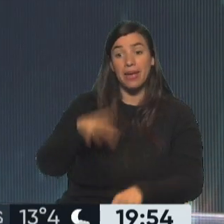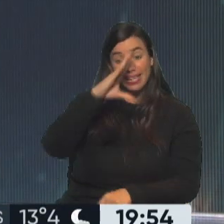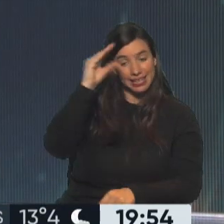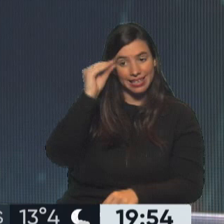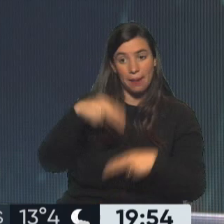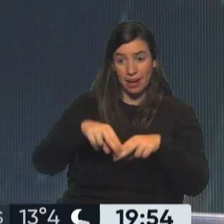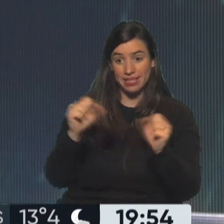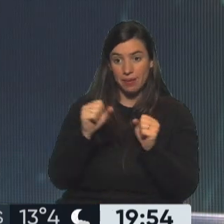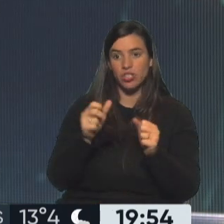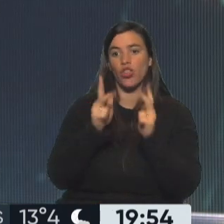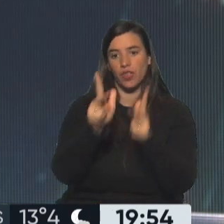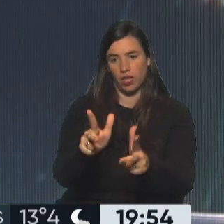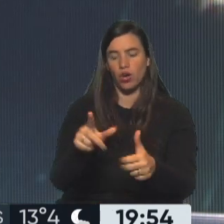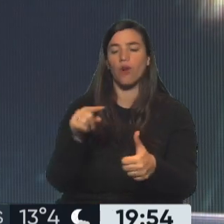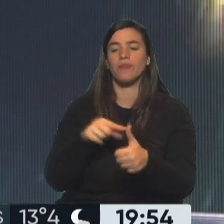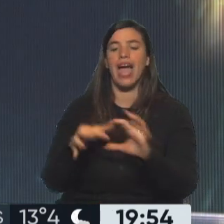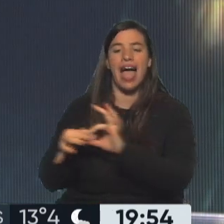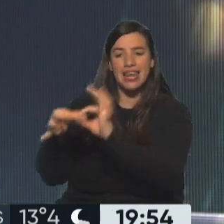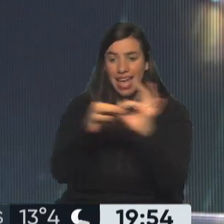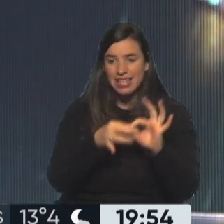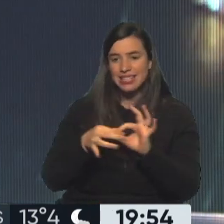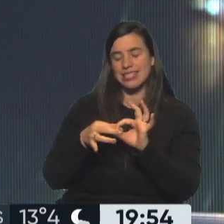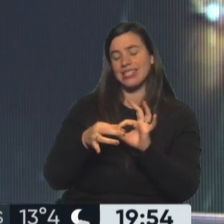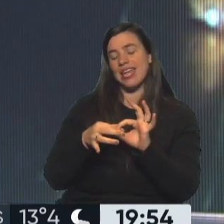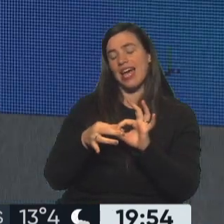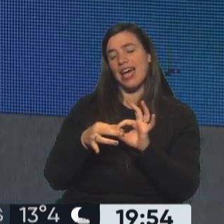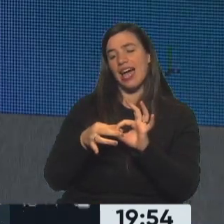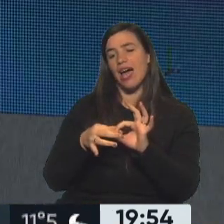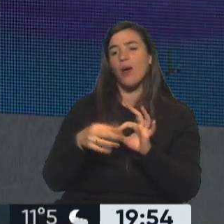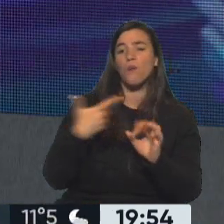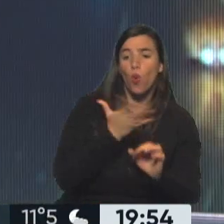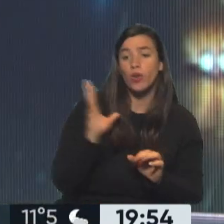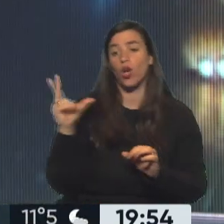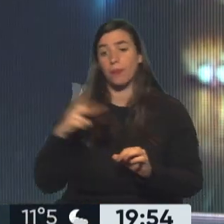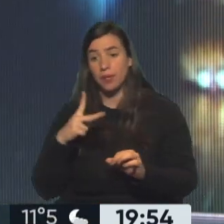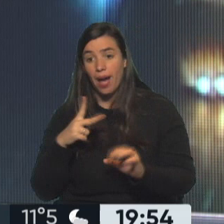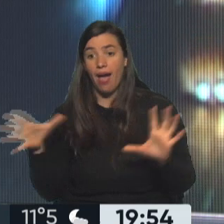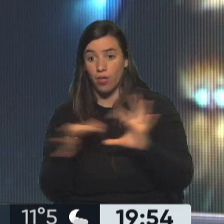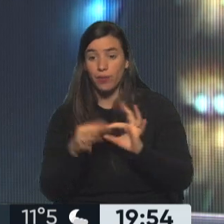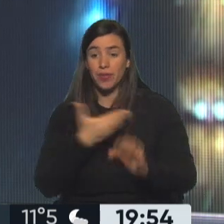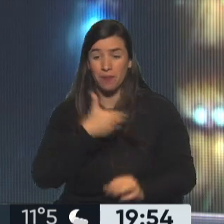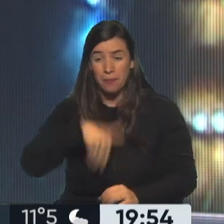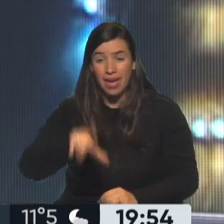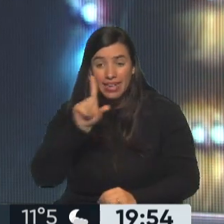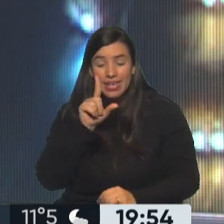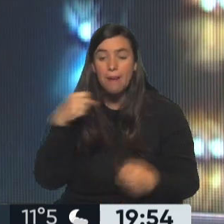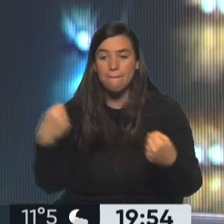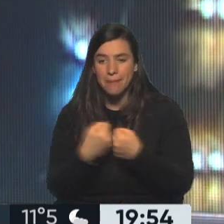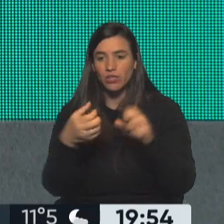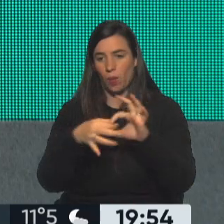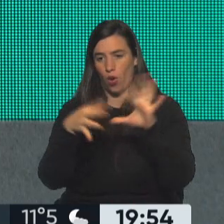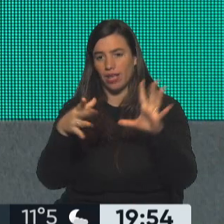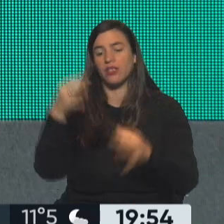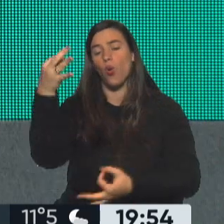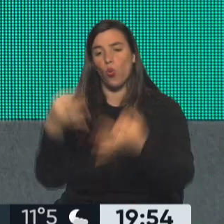4 cosas, dijo alianza público-privado, FMI, Pacto Democrático y Justicia,